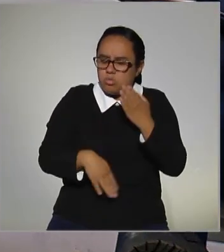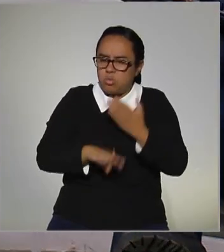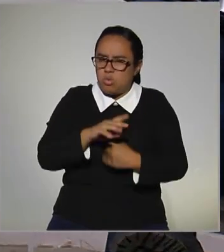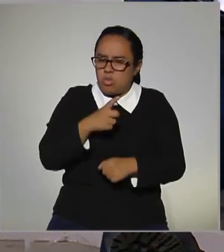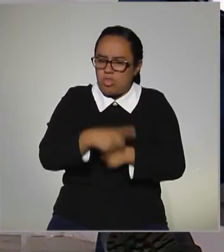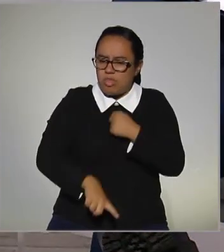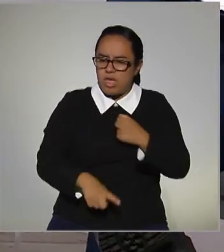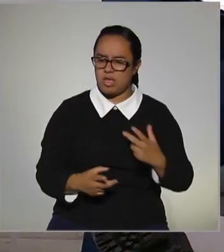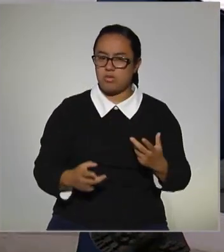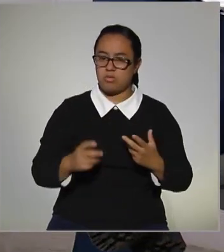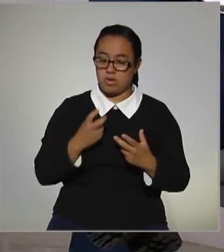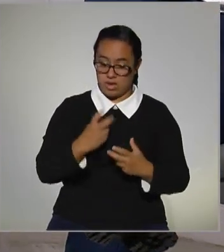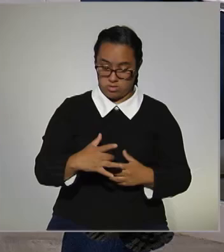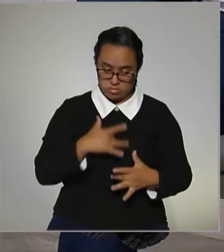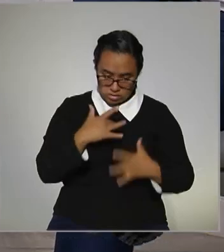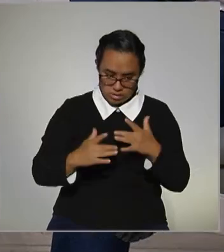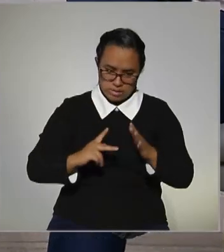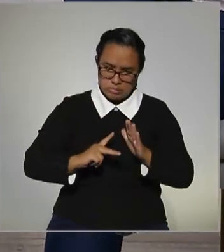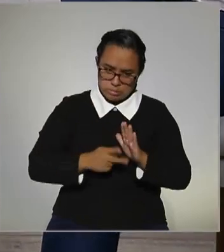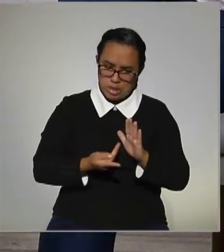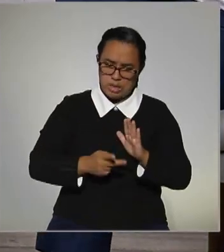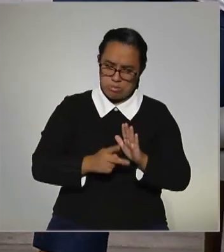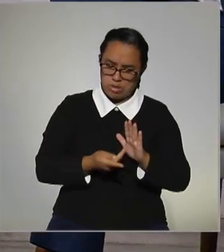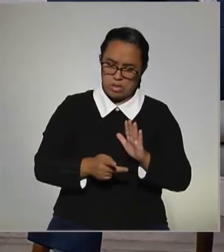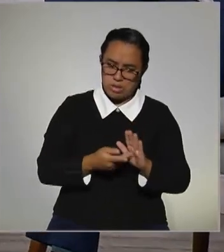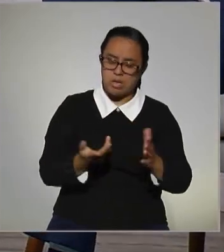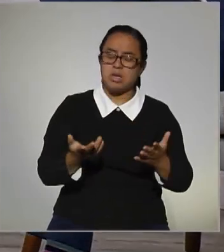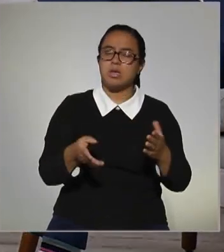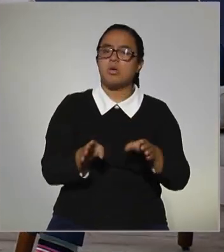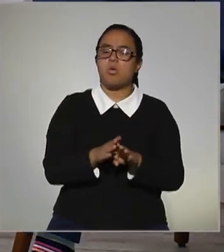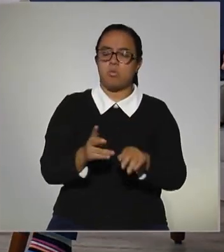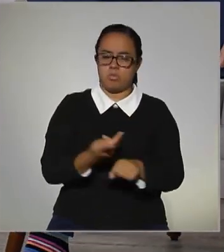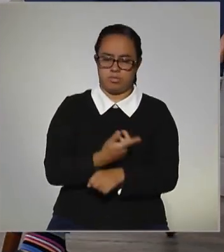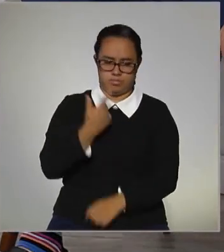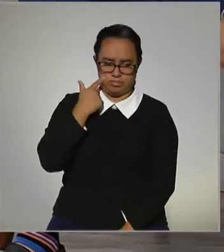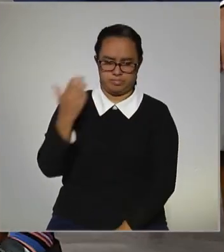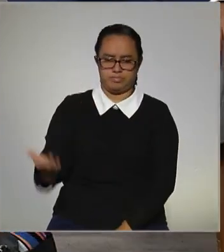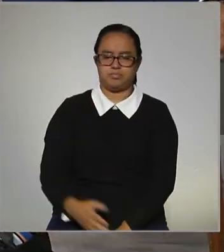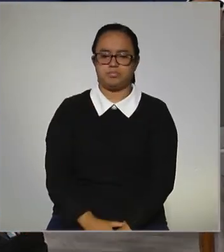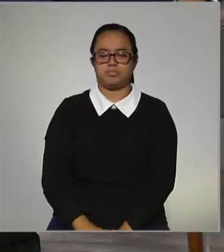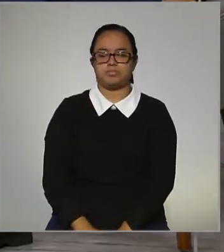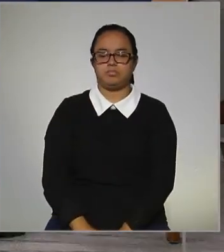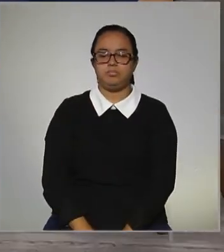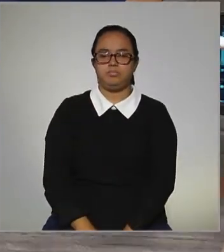emociones que una y otra vez estamos dándole y alimentándola. Vamos a escucharla.